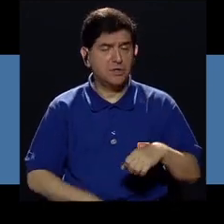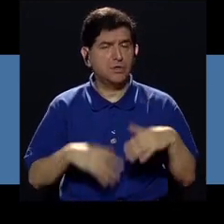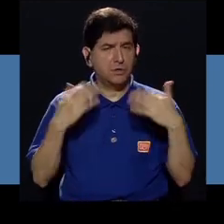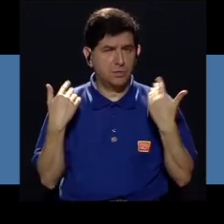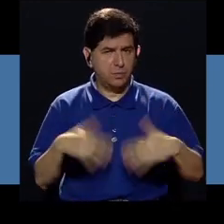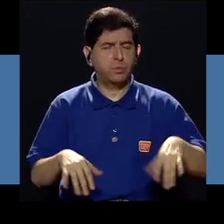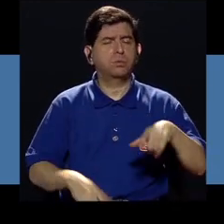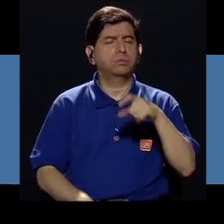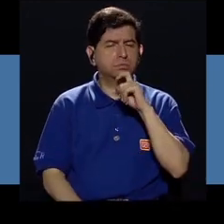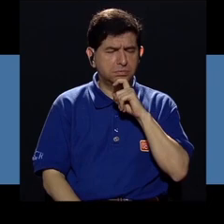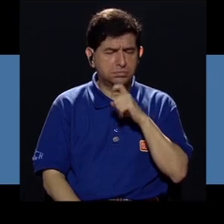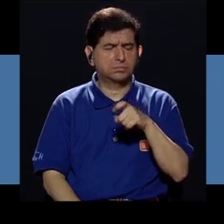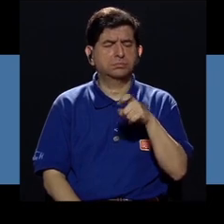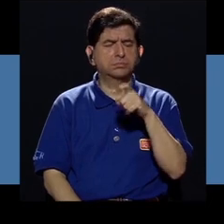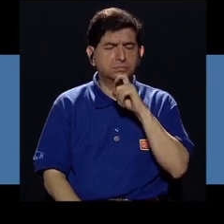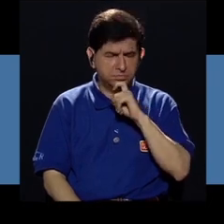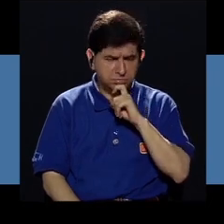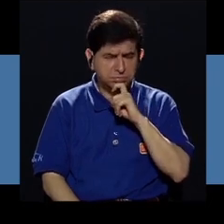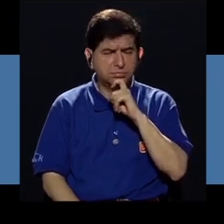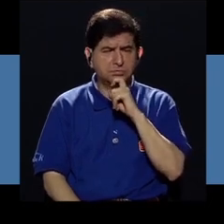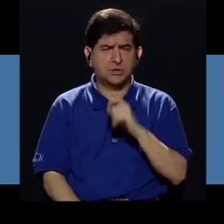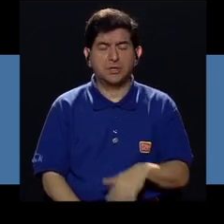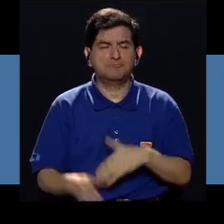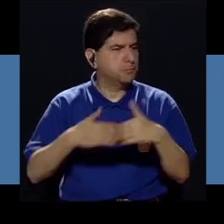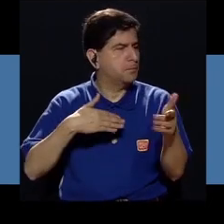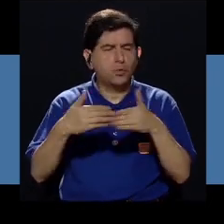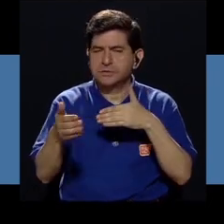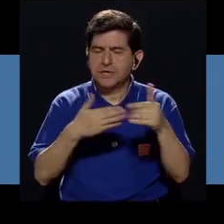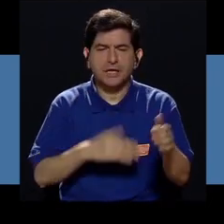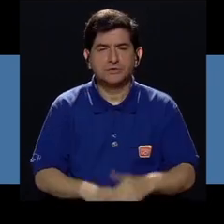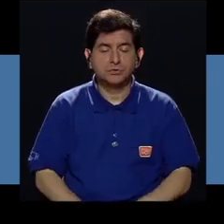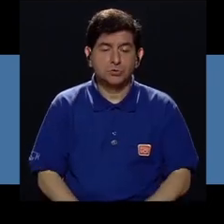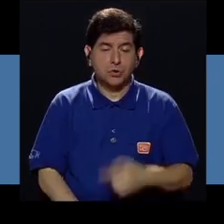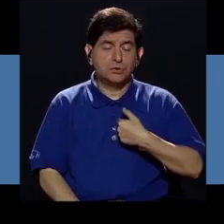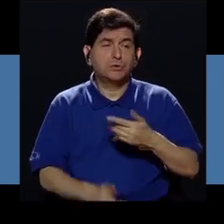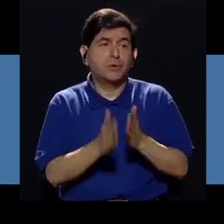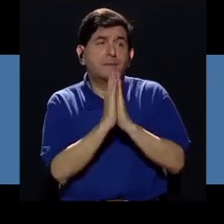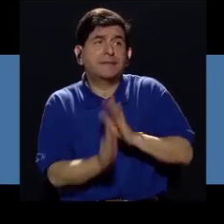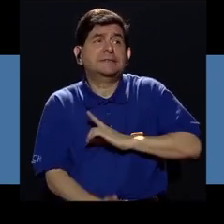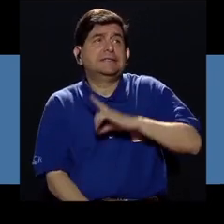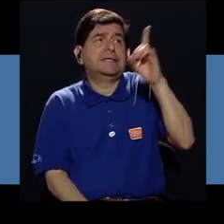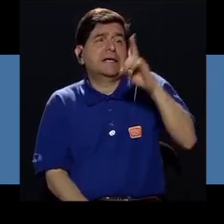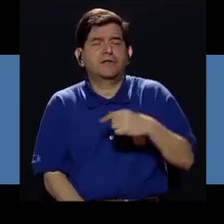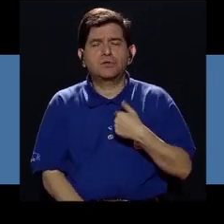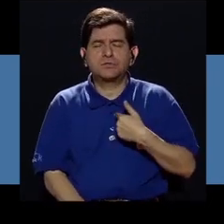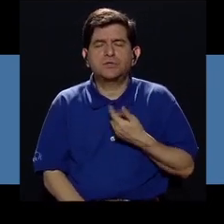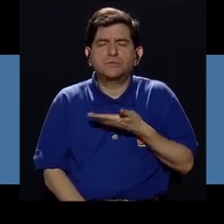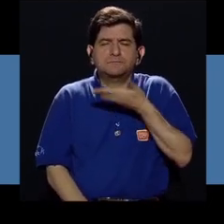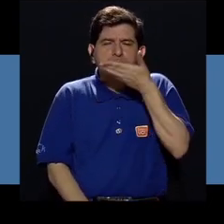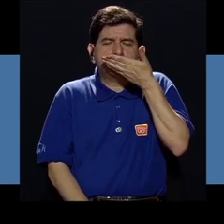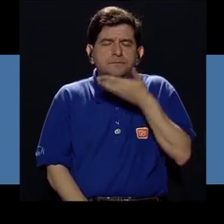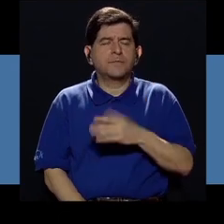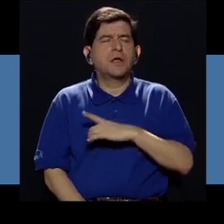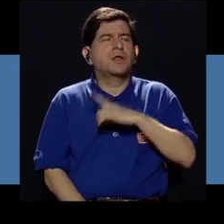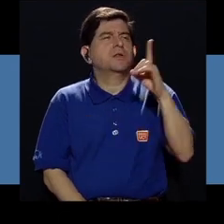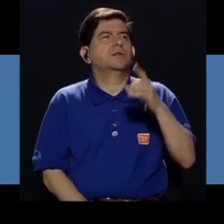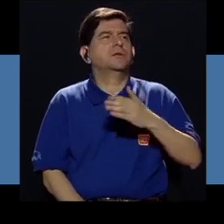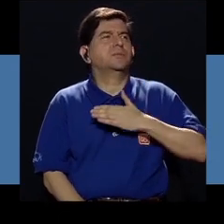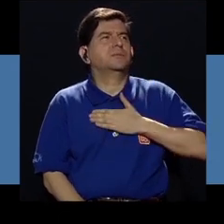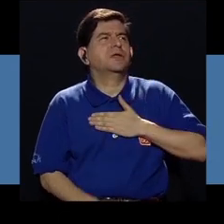difícil y aún así yo bueno le pedí a dios respire yo dije en el mío